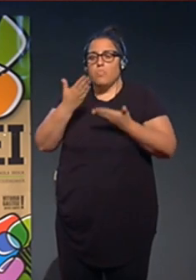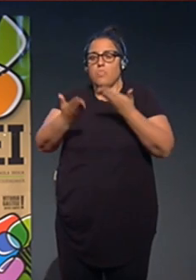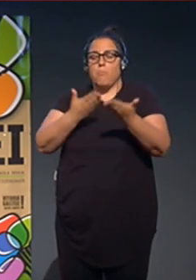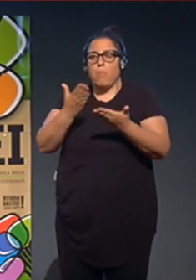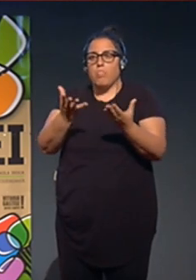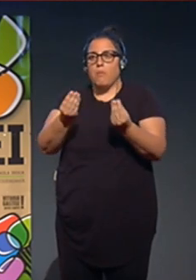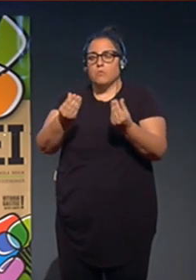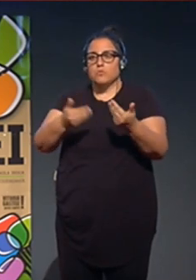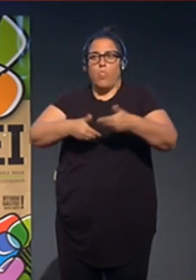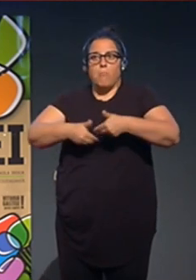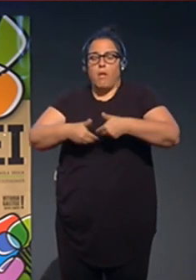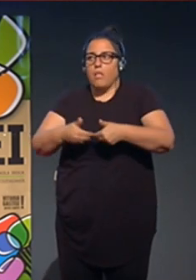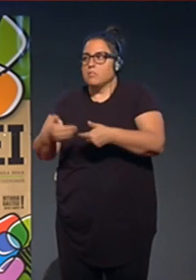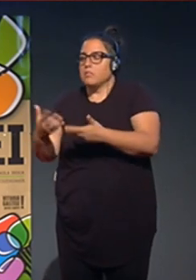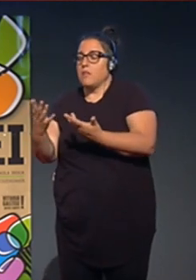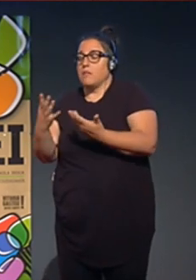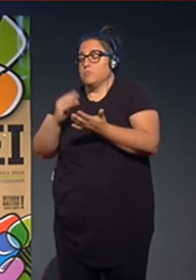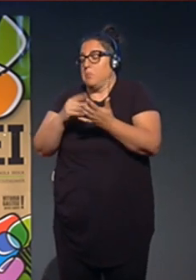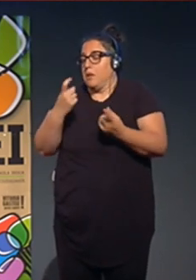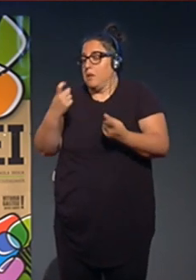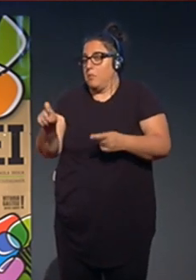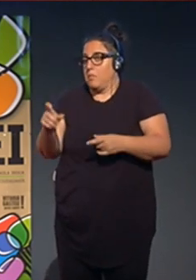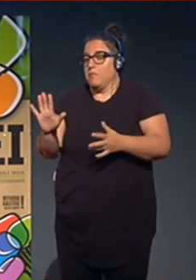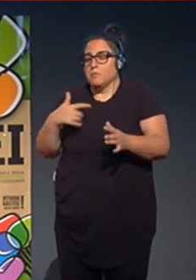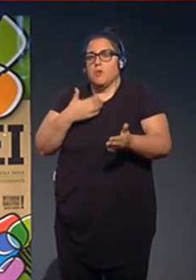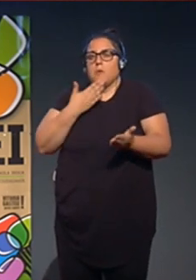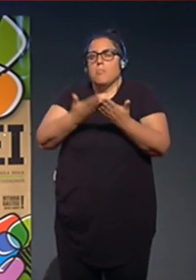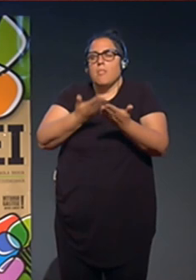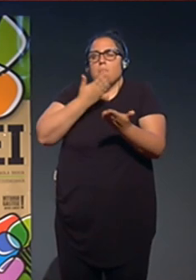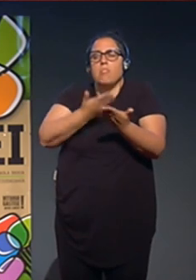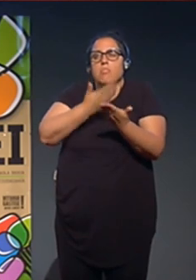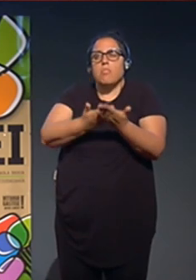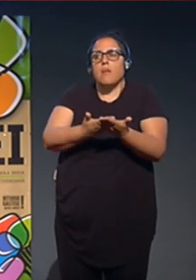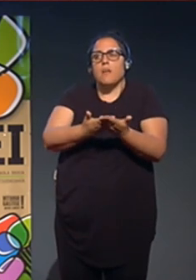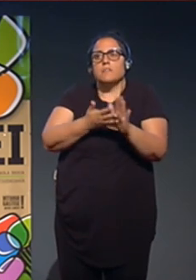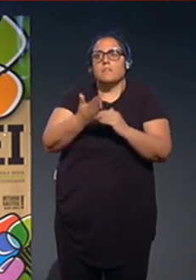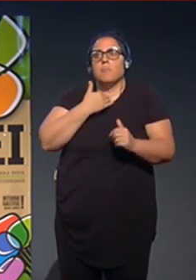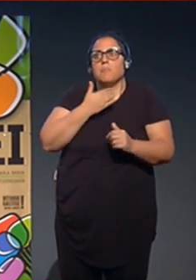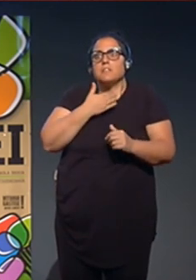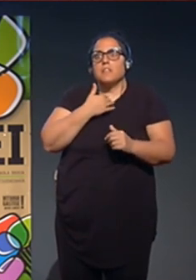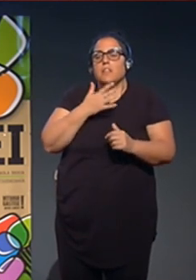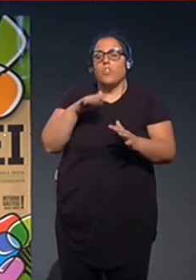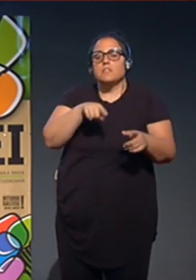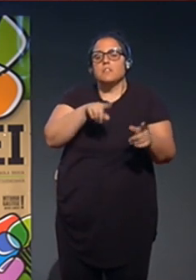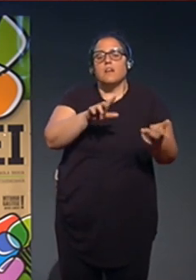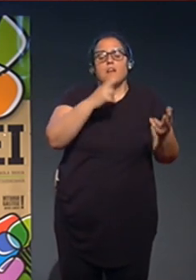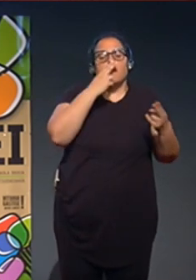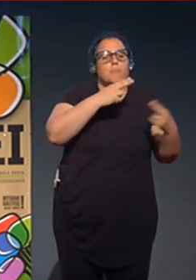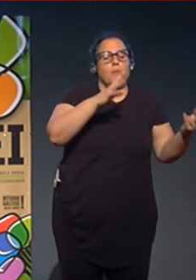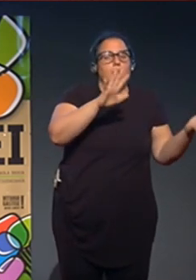siempre por necesidad Pero hay mucha más demanda pasan a ser apetecibles y se están privatizando y la